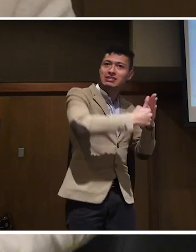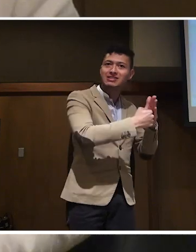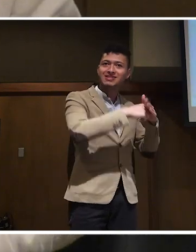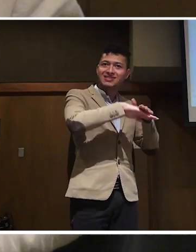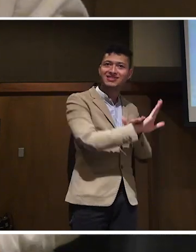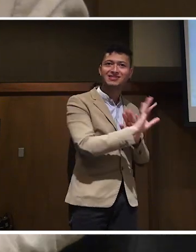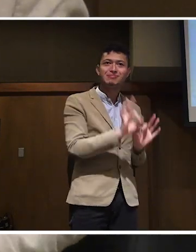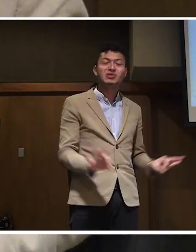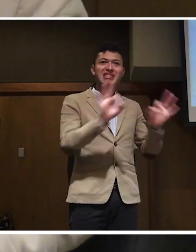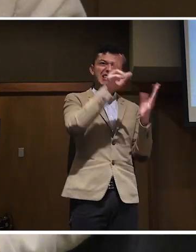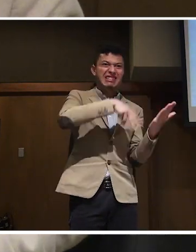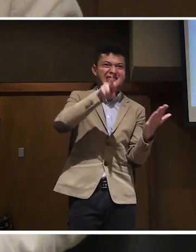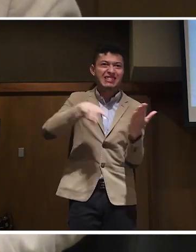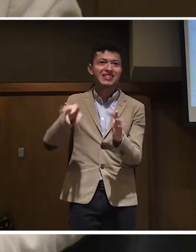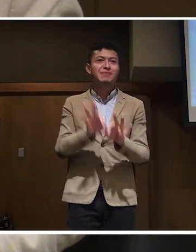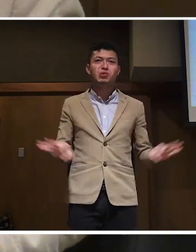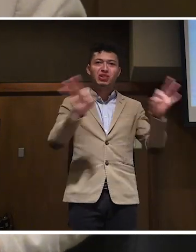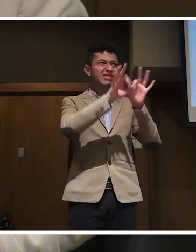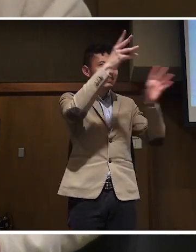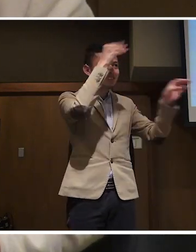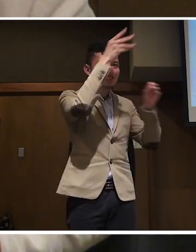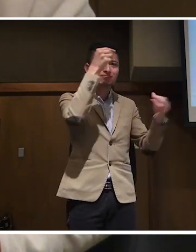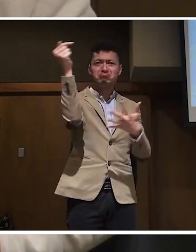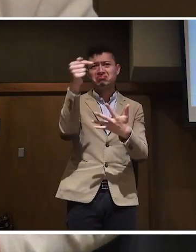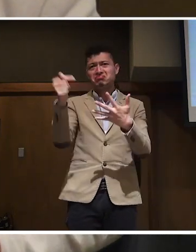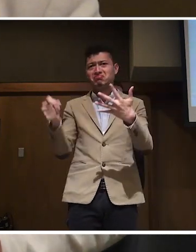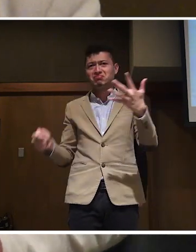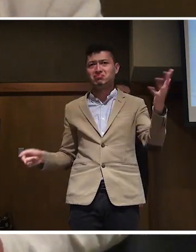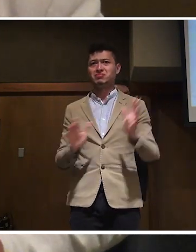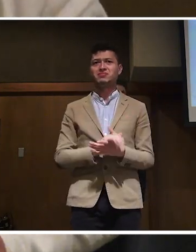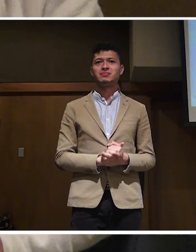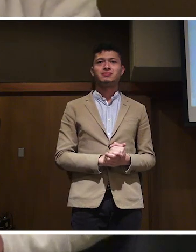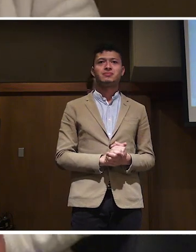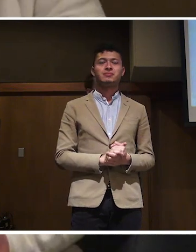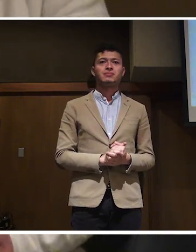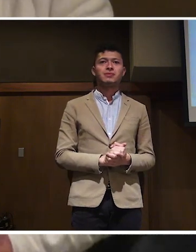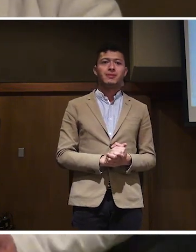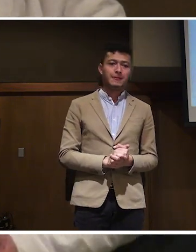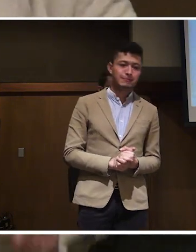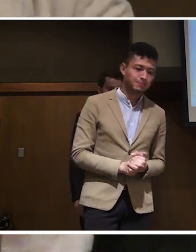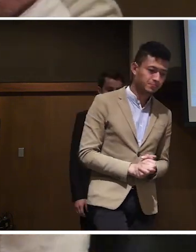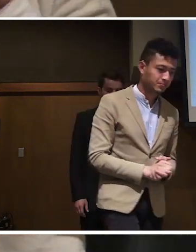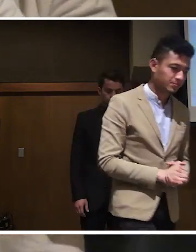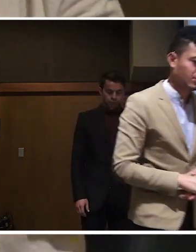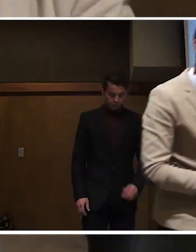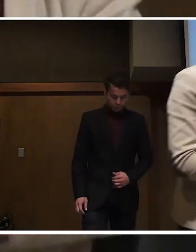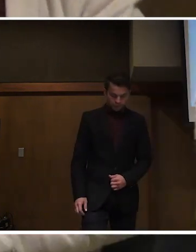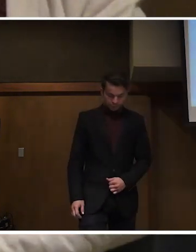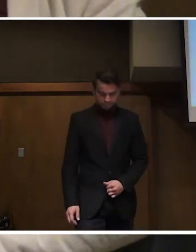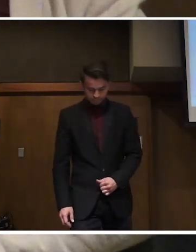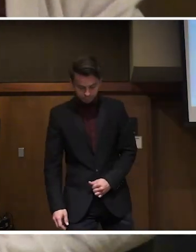considera que debe leer, que debe aprender, etcétera, etcétera. Bueno, y esto nos lleva a